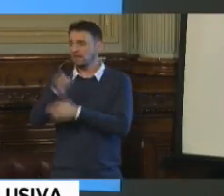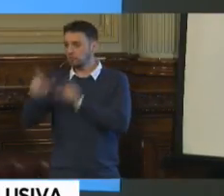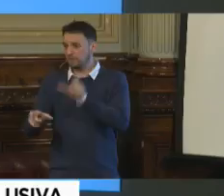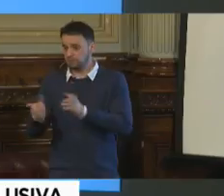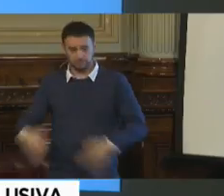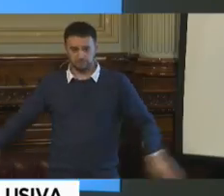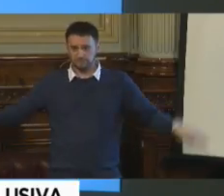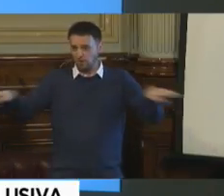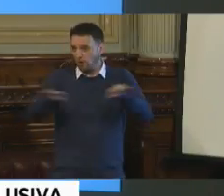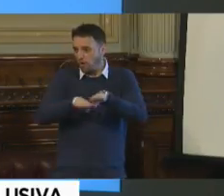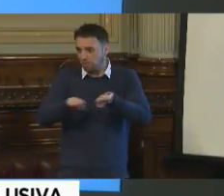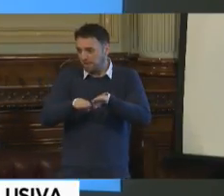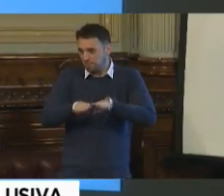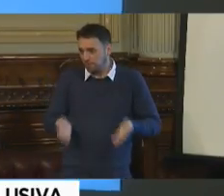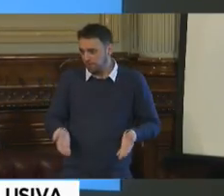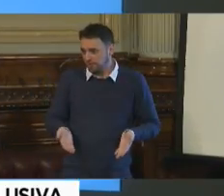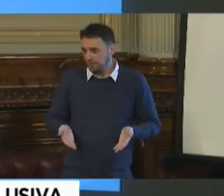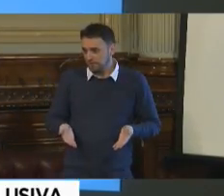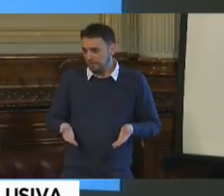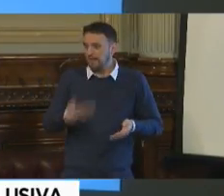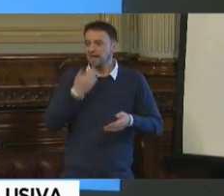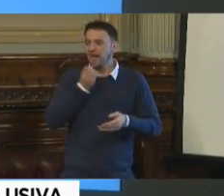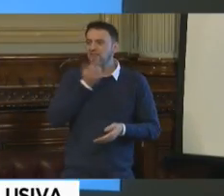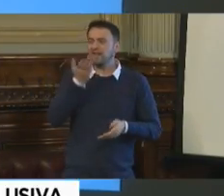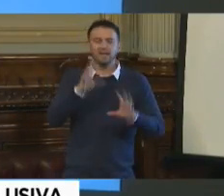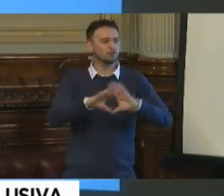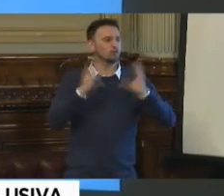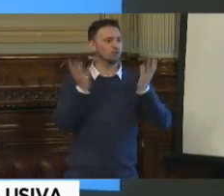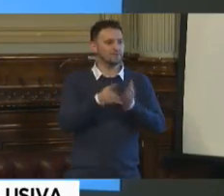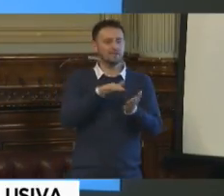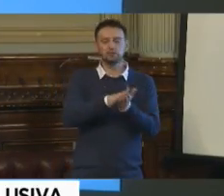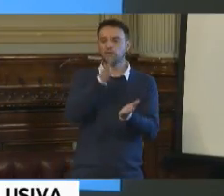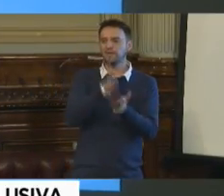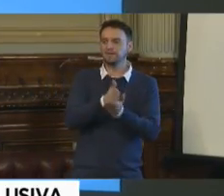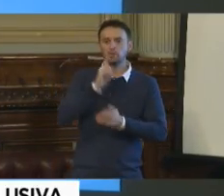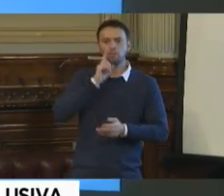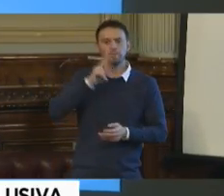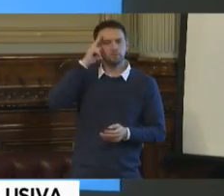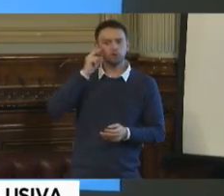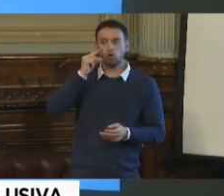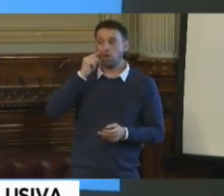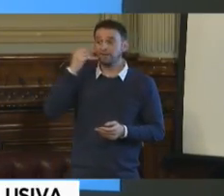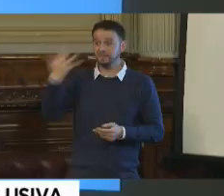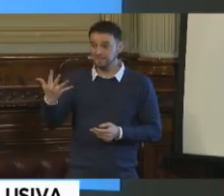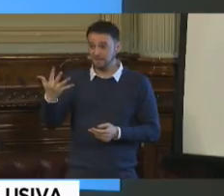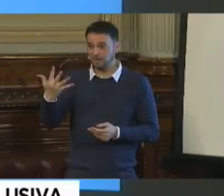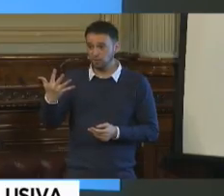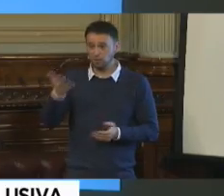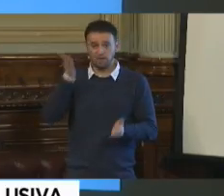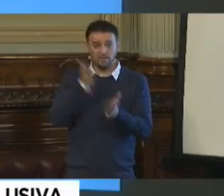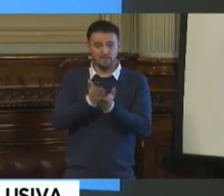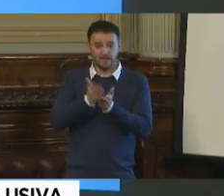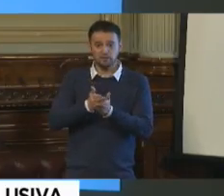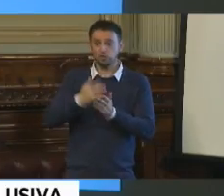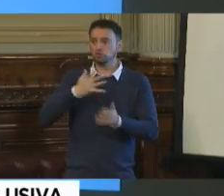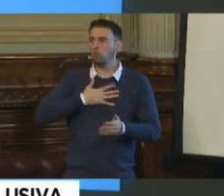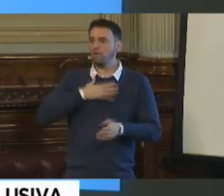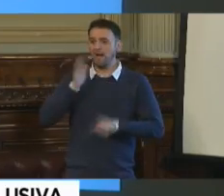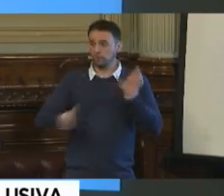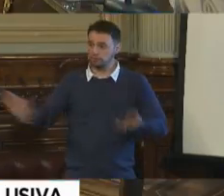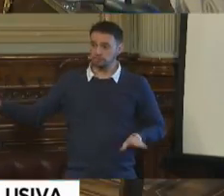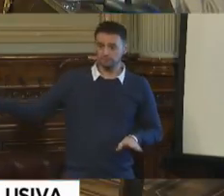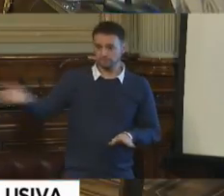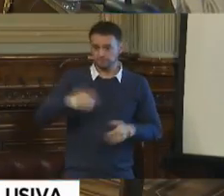resto de las personas y debería haber bastado con la declaración universal de derechos del año 45 lo que sucede es que por su